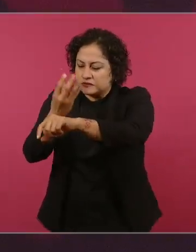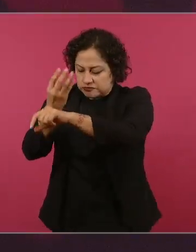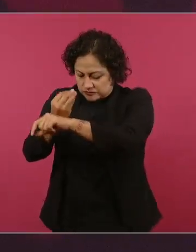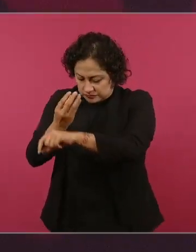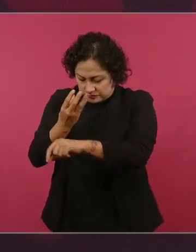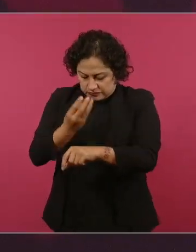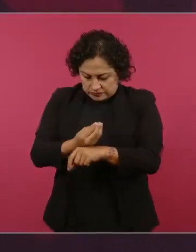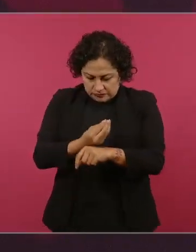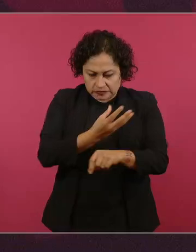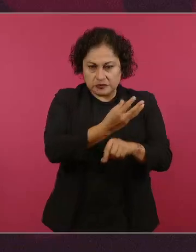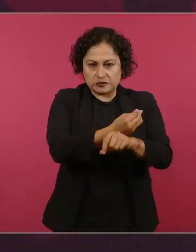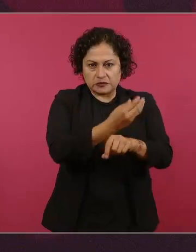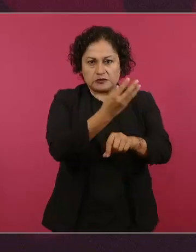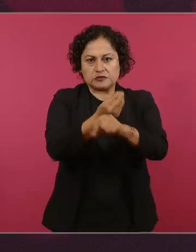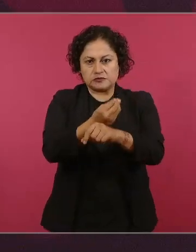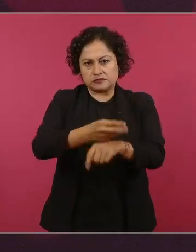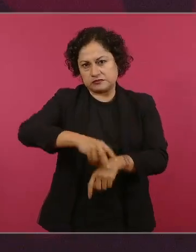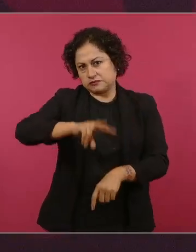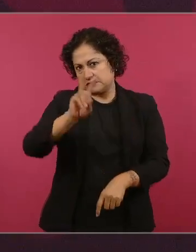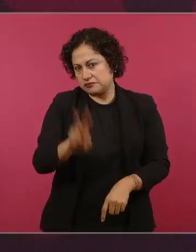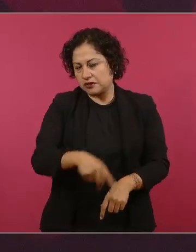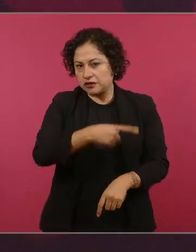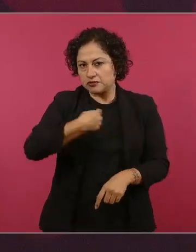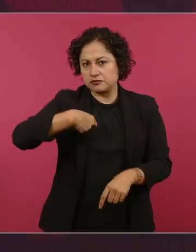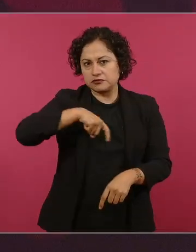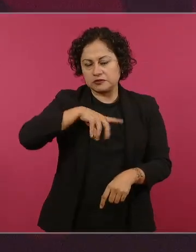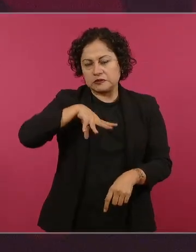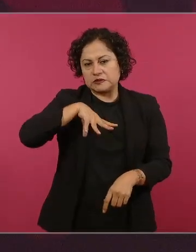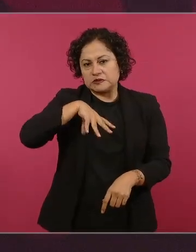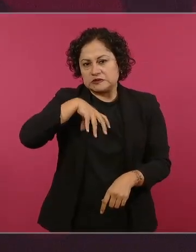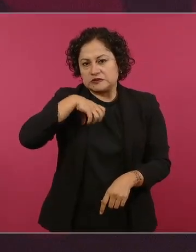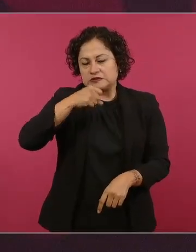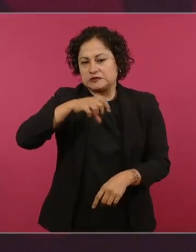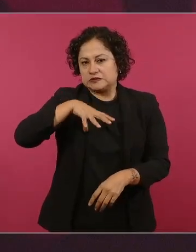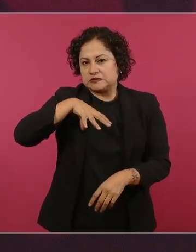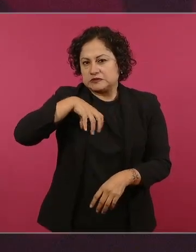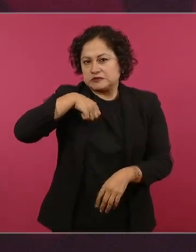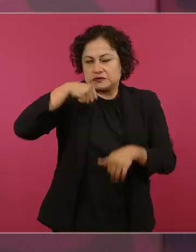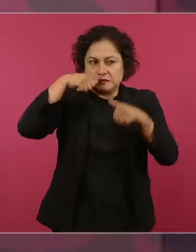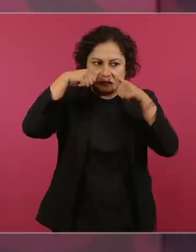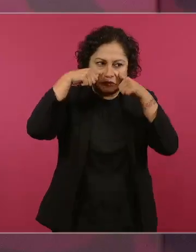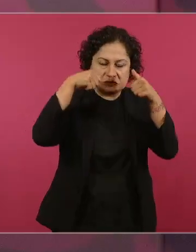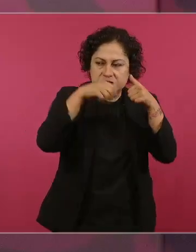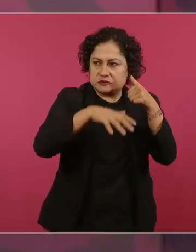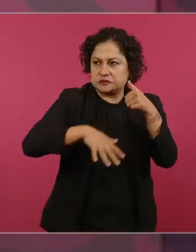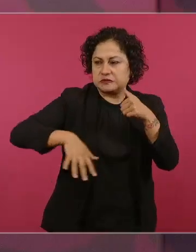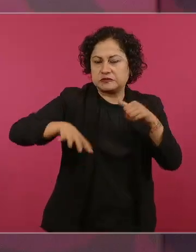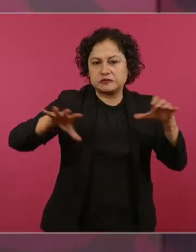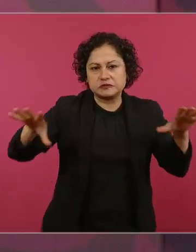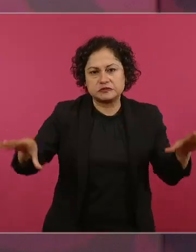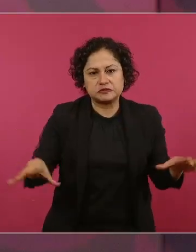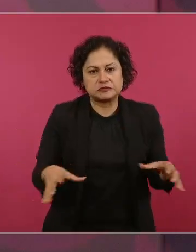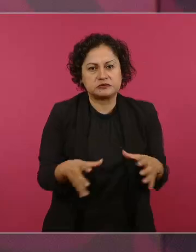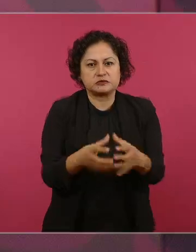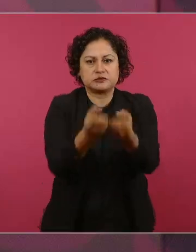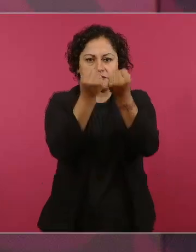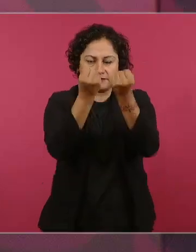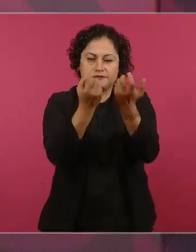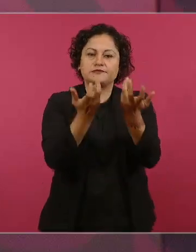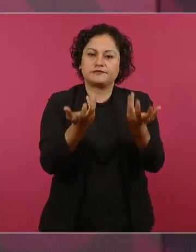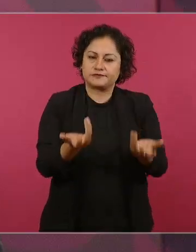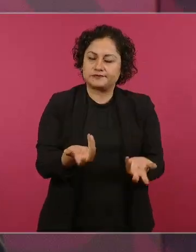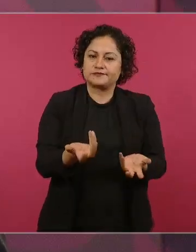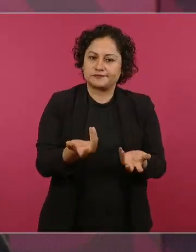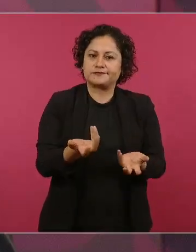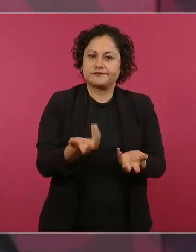consolidada. Nos ha costado bastante trabajo por los intereses, pero se ha